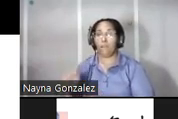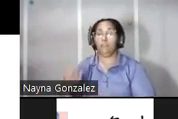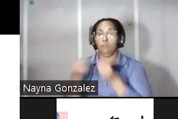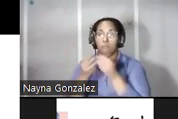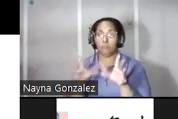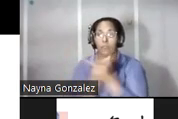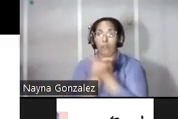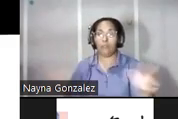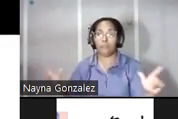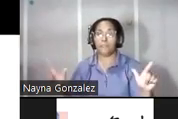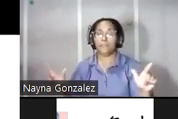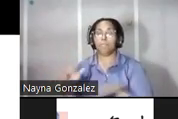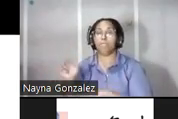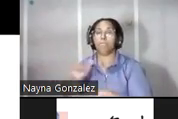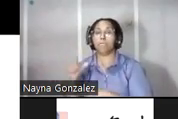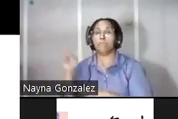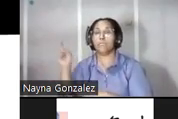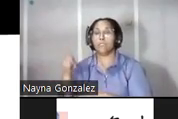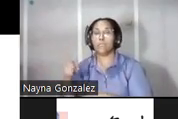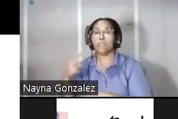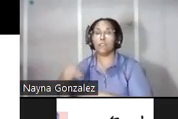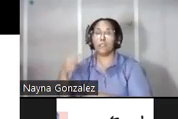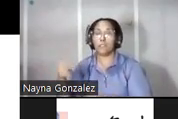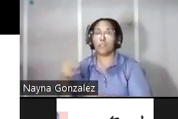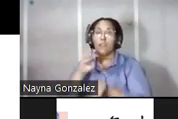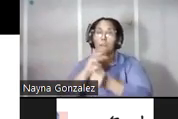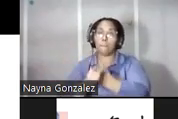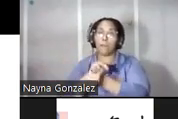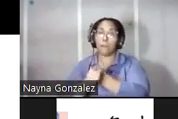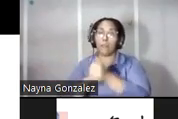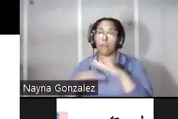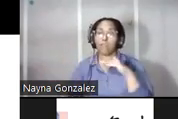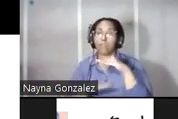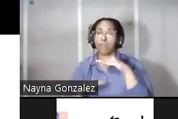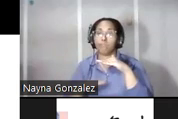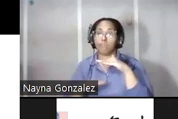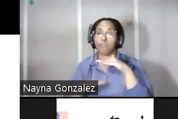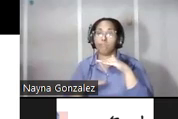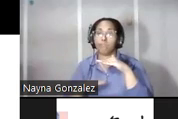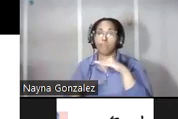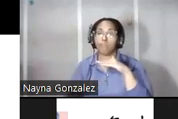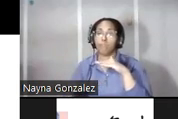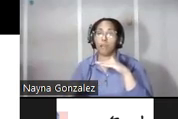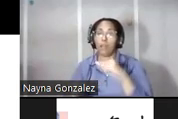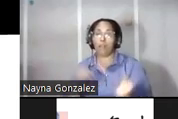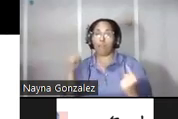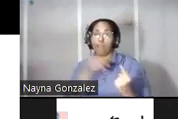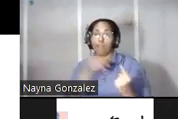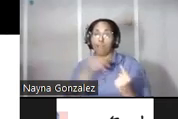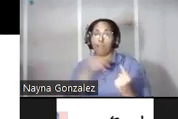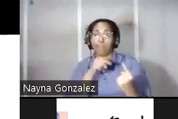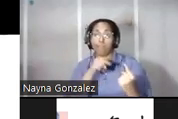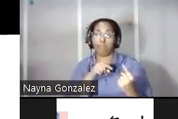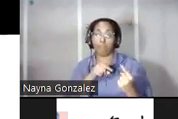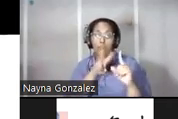de la libertad, también es necesaria una historia de la medicina desde abajo o desde el punto de vista y las